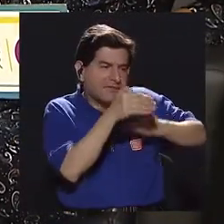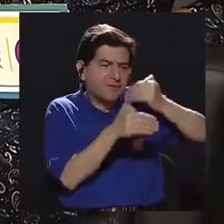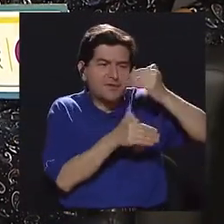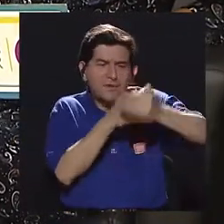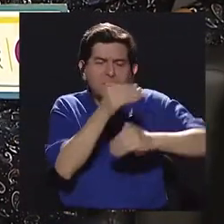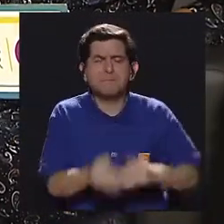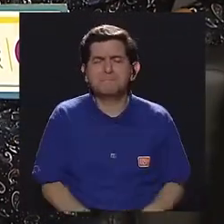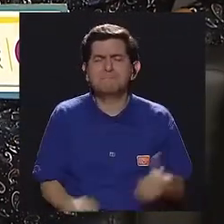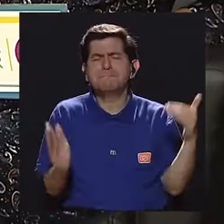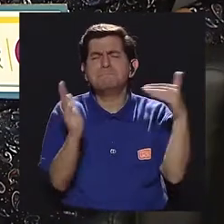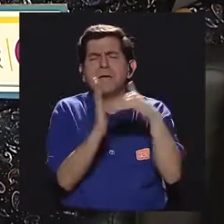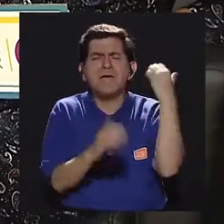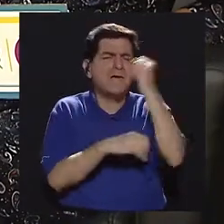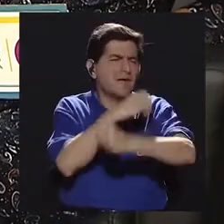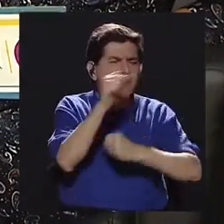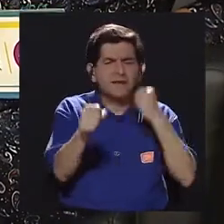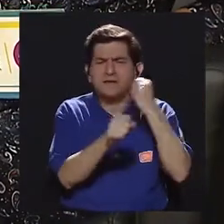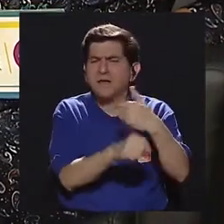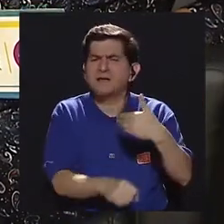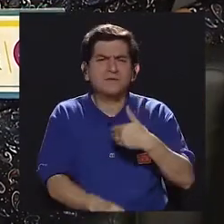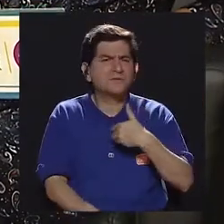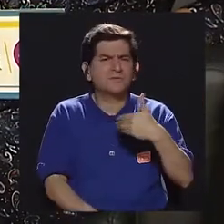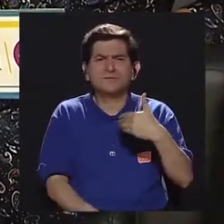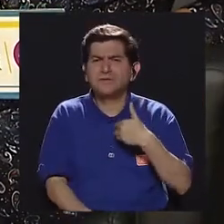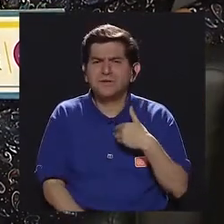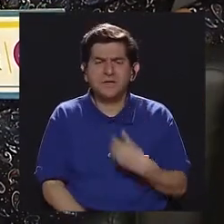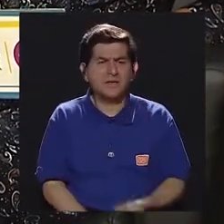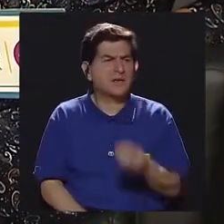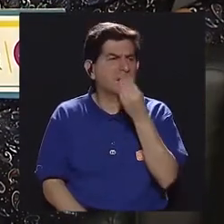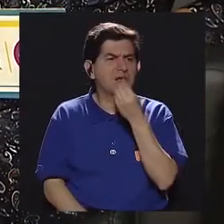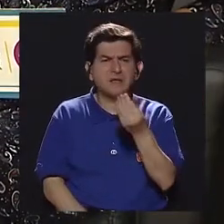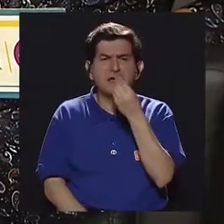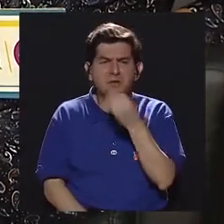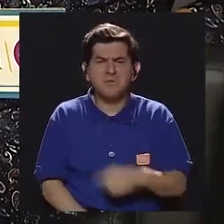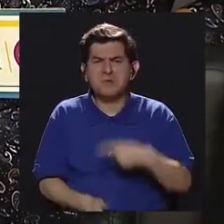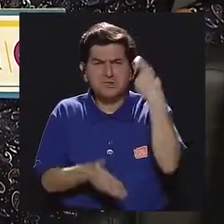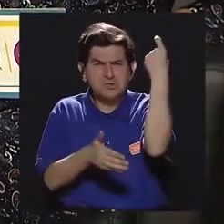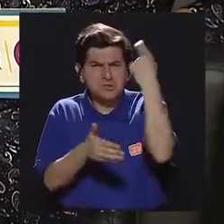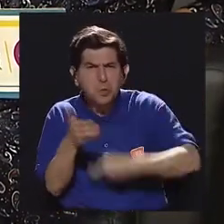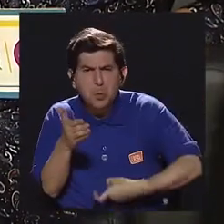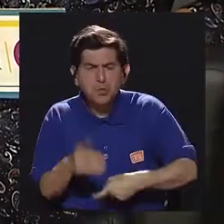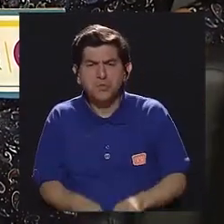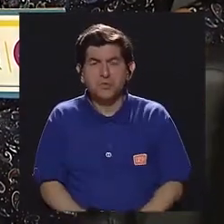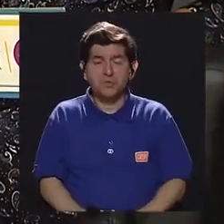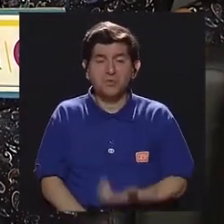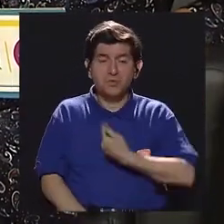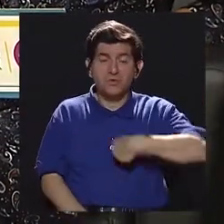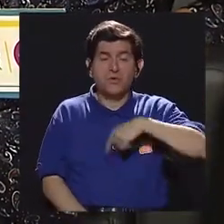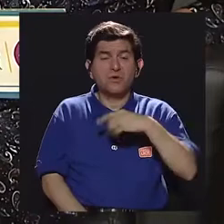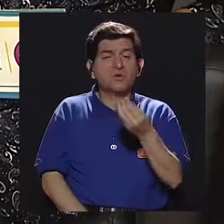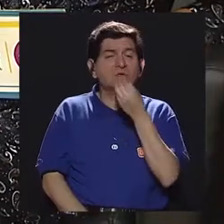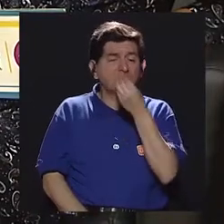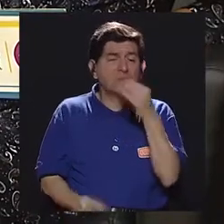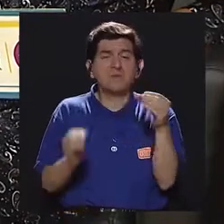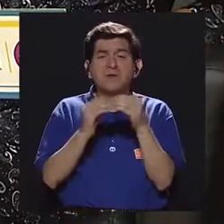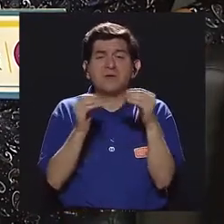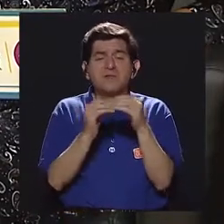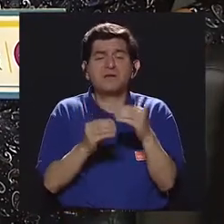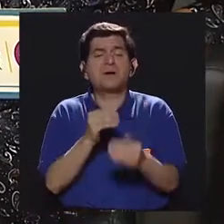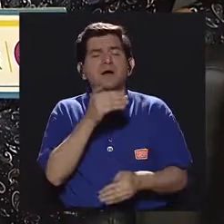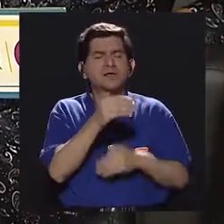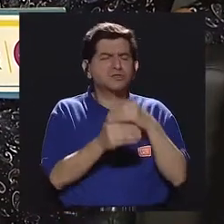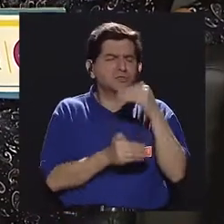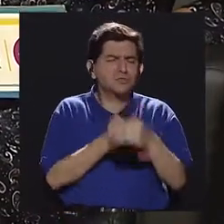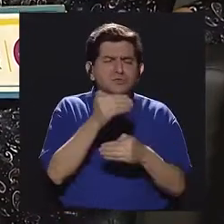evolutiva, ¿no? Tenemos miles de años que no tenemos que comer ninguna cuestión dura. Cada día nuestra comida es